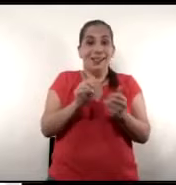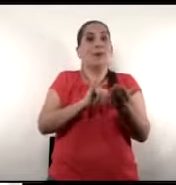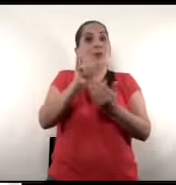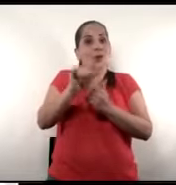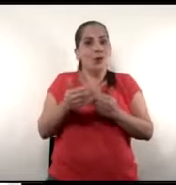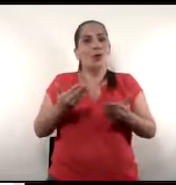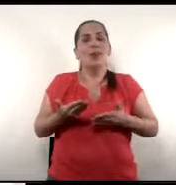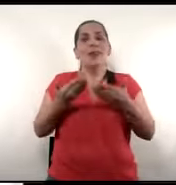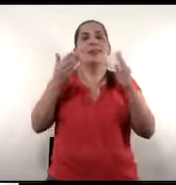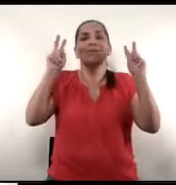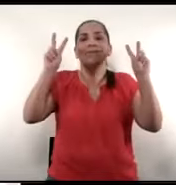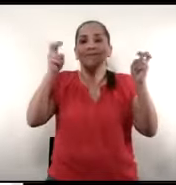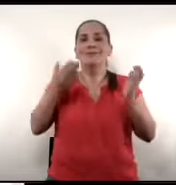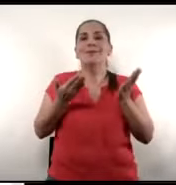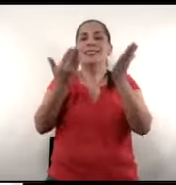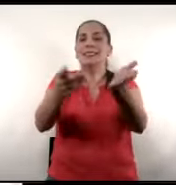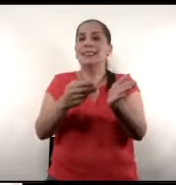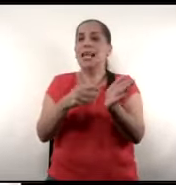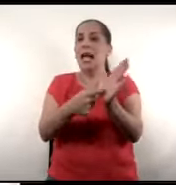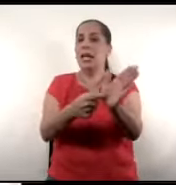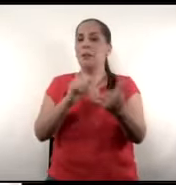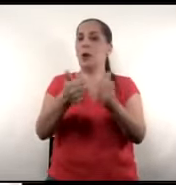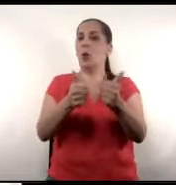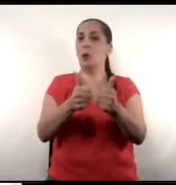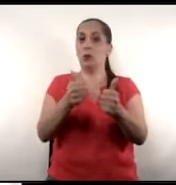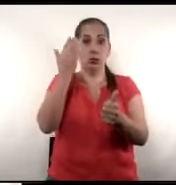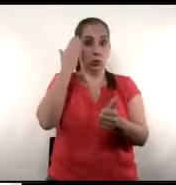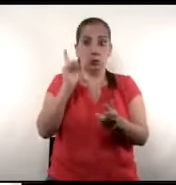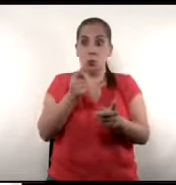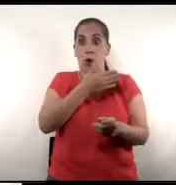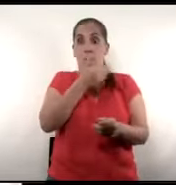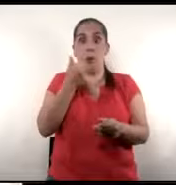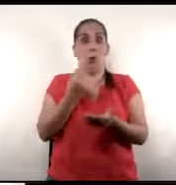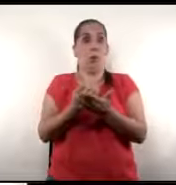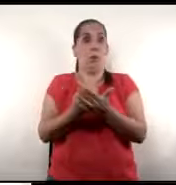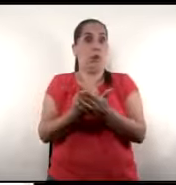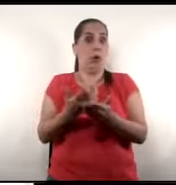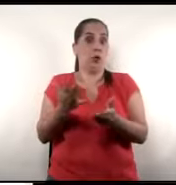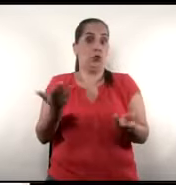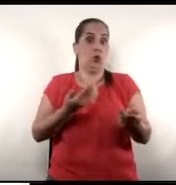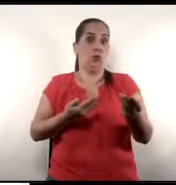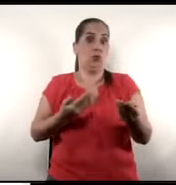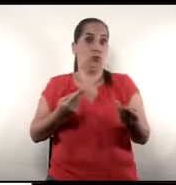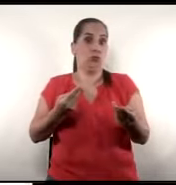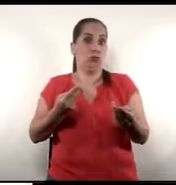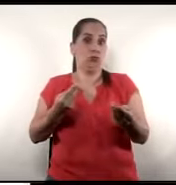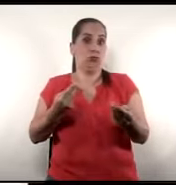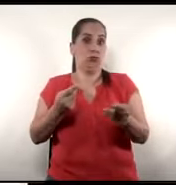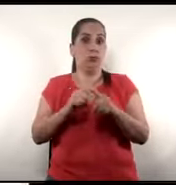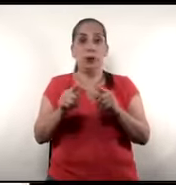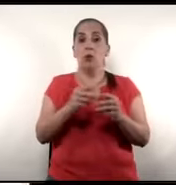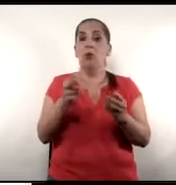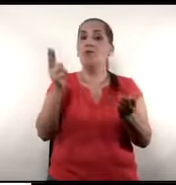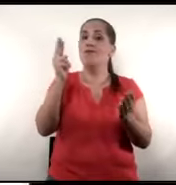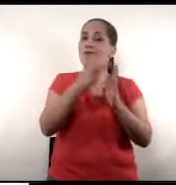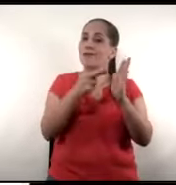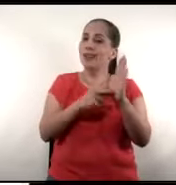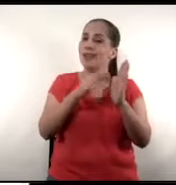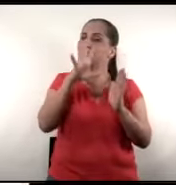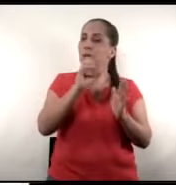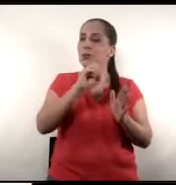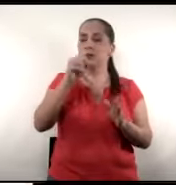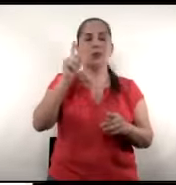concurso, no sabe cuál es el mejor precio que usted puede obtener en el mercado. Entonces, esa regla del 50% hay que